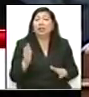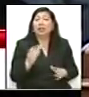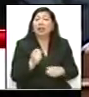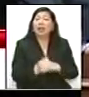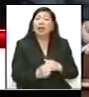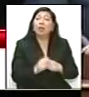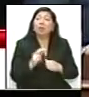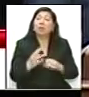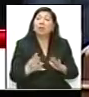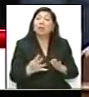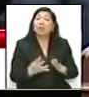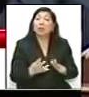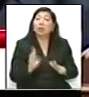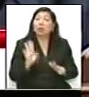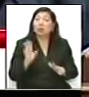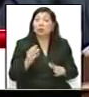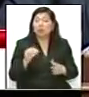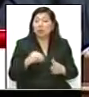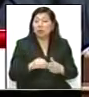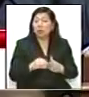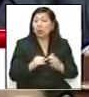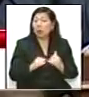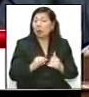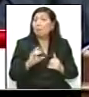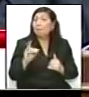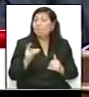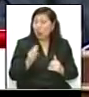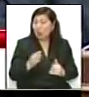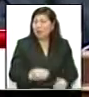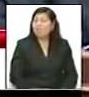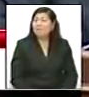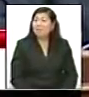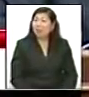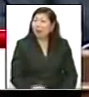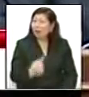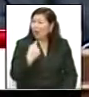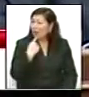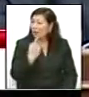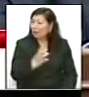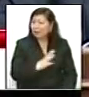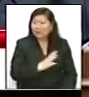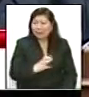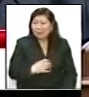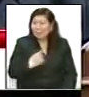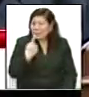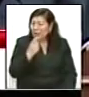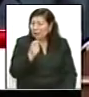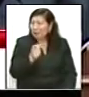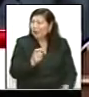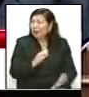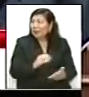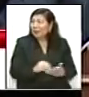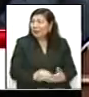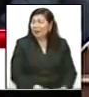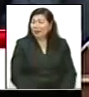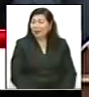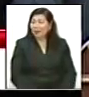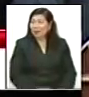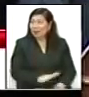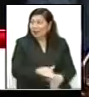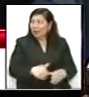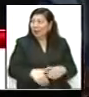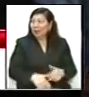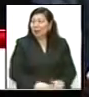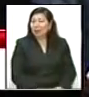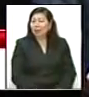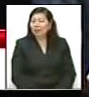de 2019 en Sucre, Bolivia. Nos han acusado y no le avisaron al Estado peruano para que mandara un procurador para defendernos.